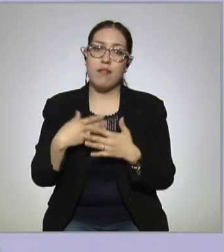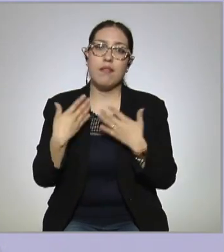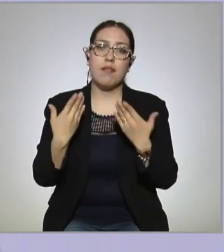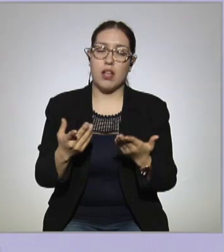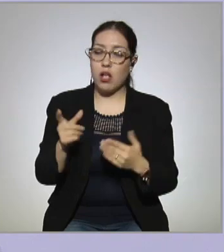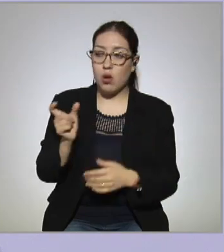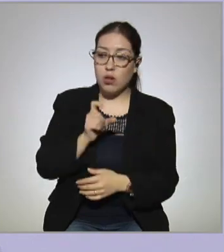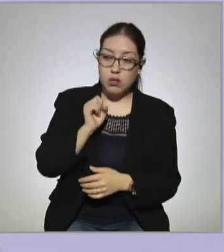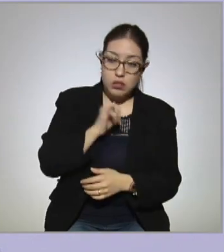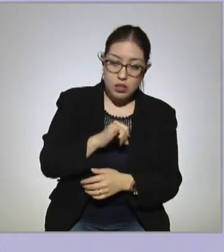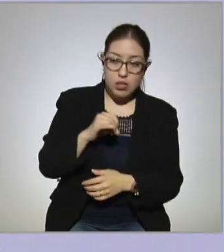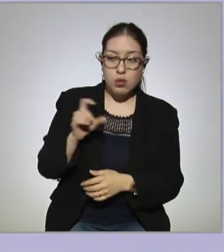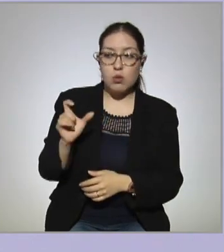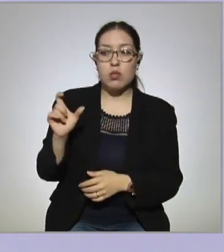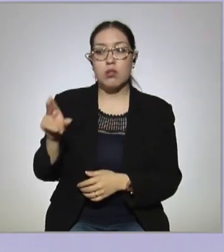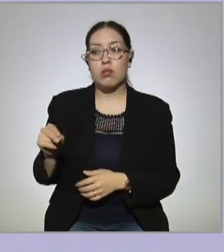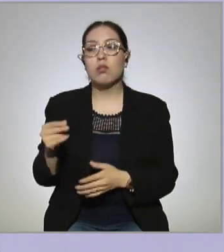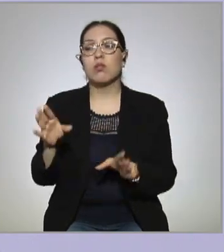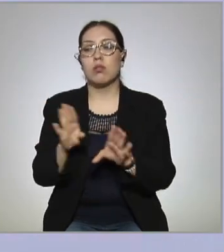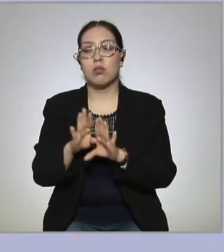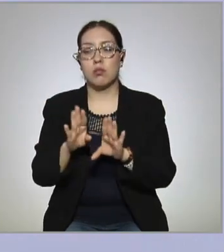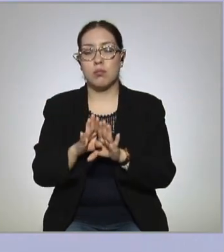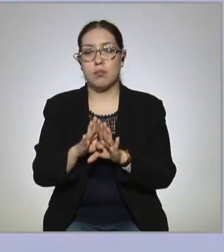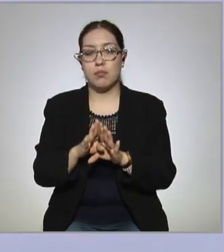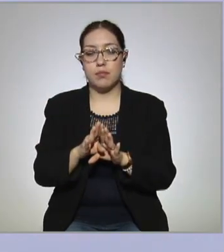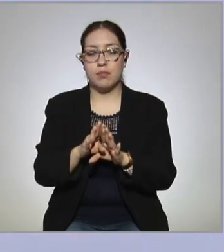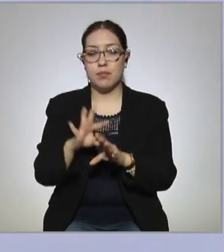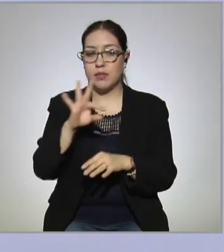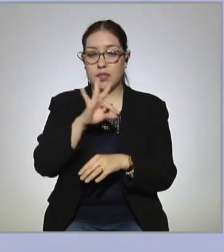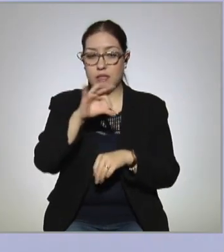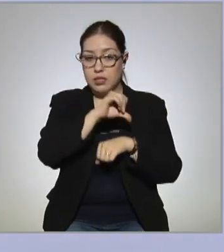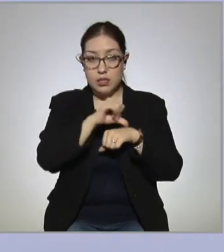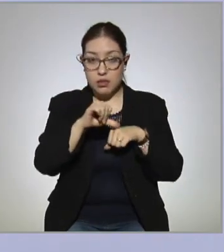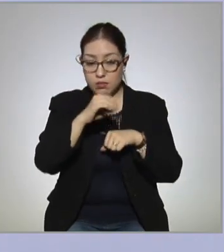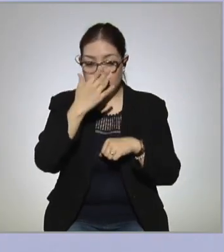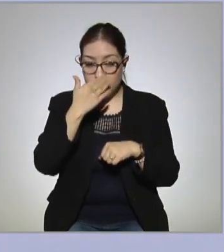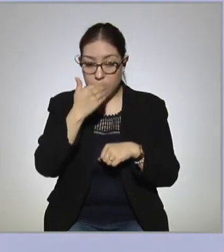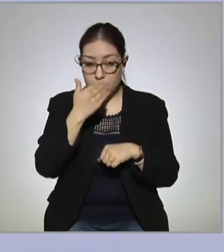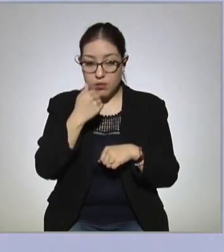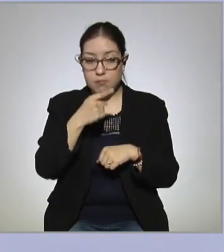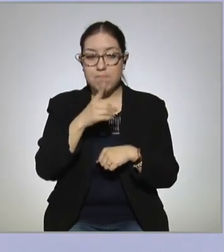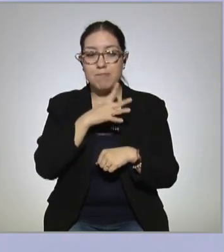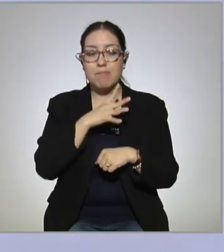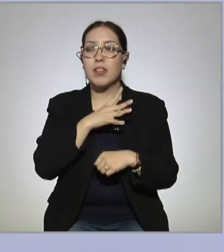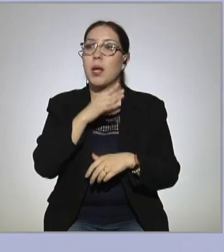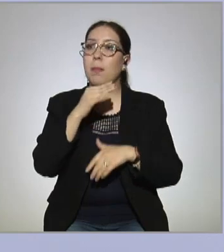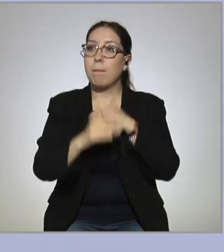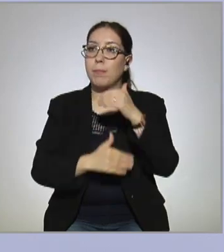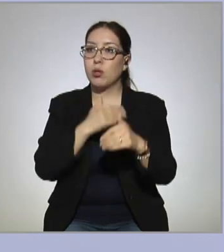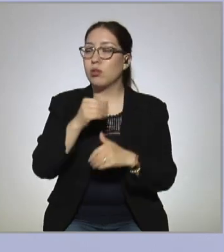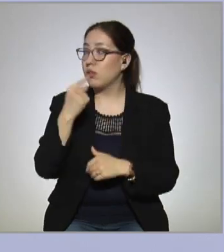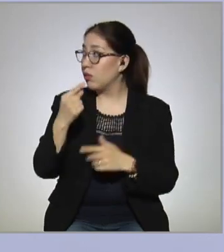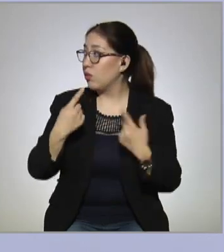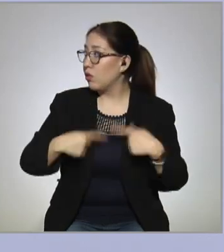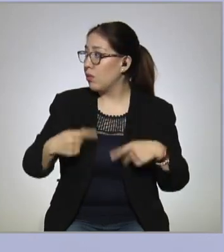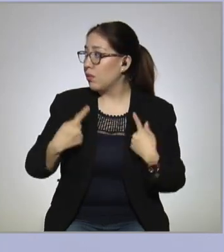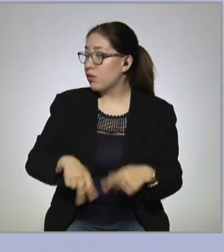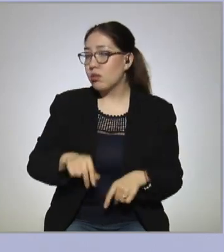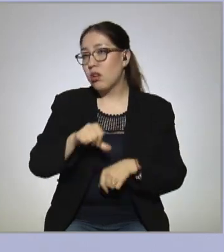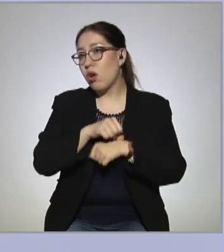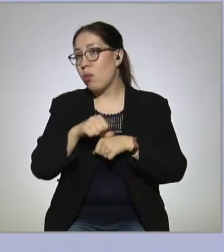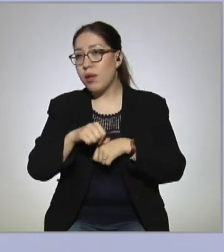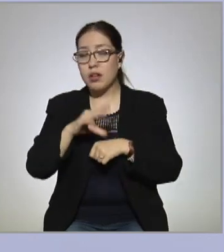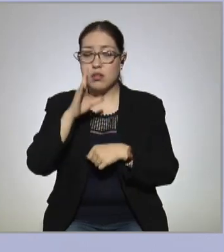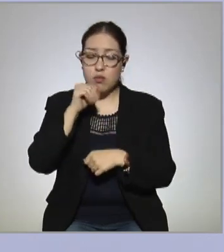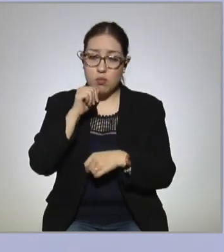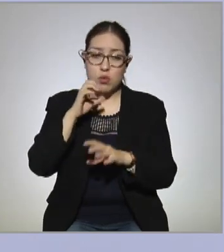¿cuándo sí, cuándo no? Si no es quirúrgico o hay procesos propios del paciente que no puede operarse por